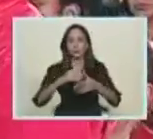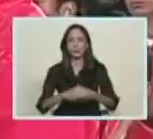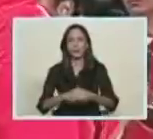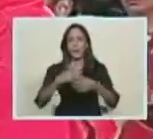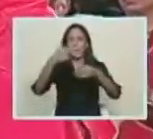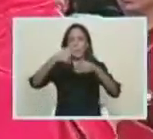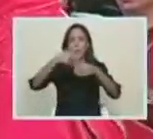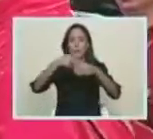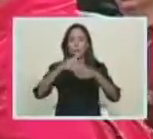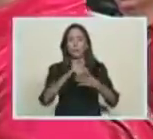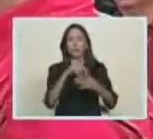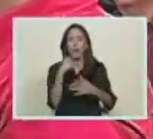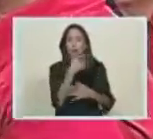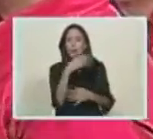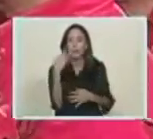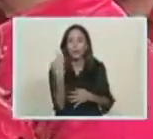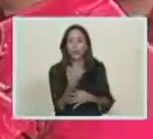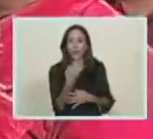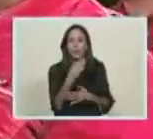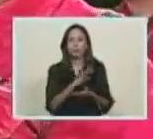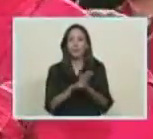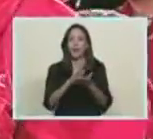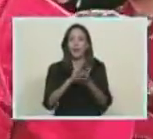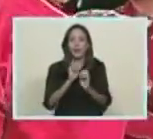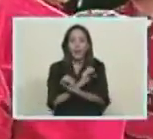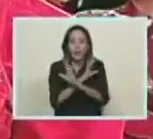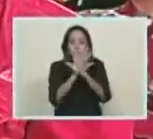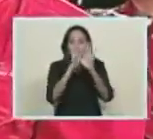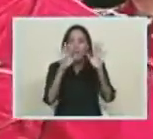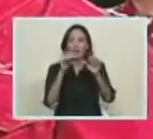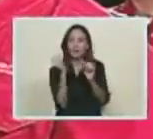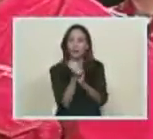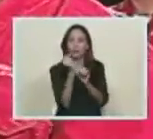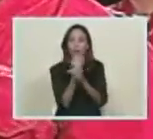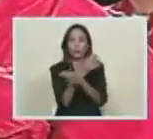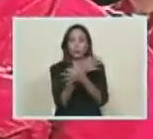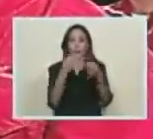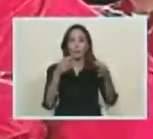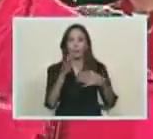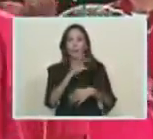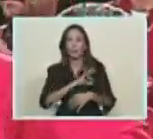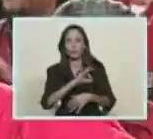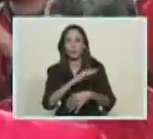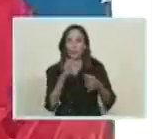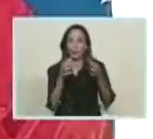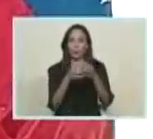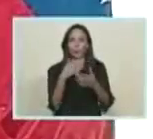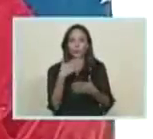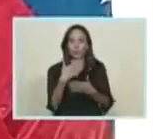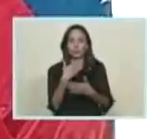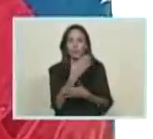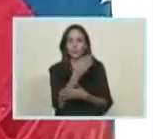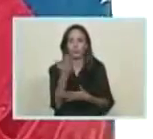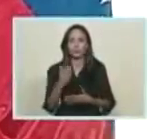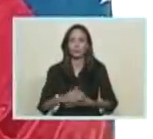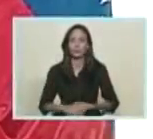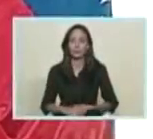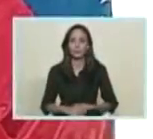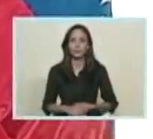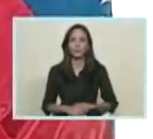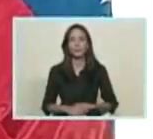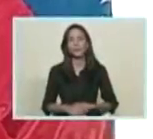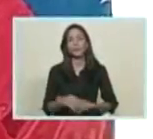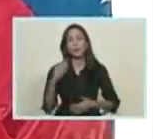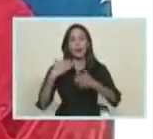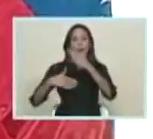PDVSA honesta, de la PDVSA de trabajo, de la PDVSA socialista, gracias. Cuando el